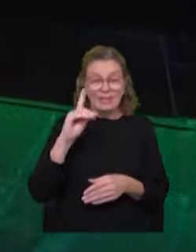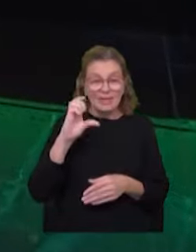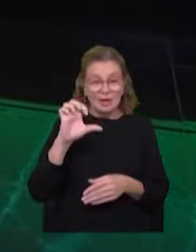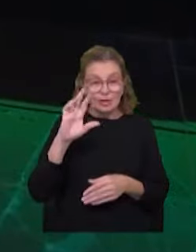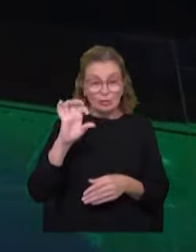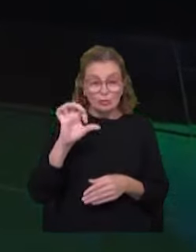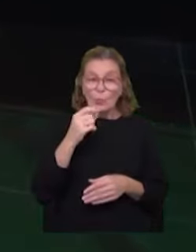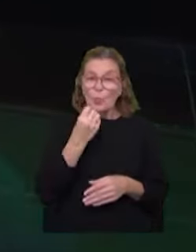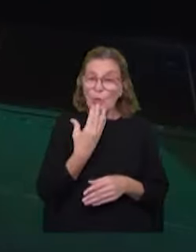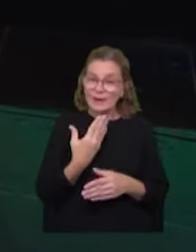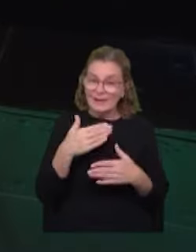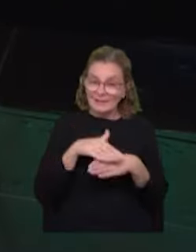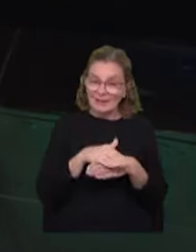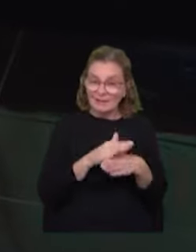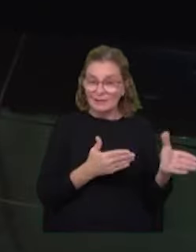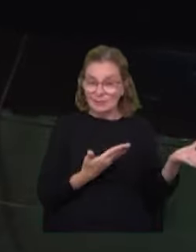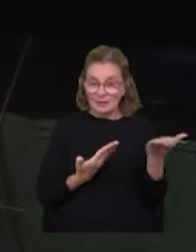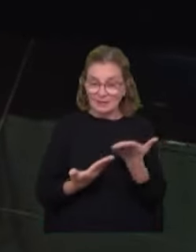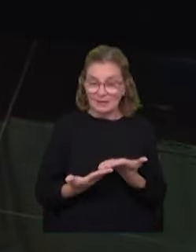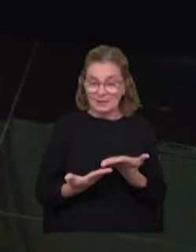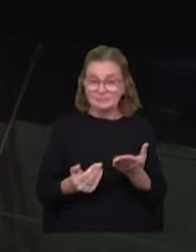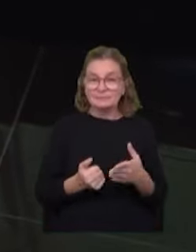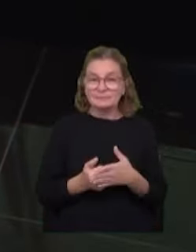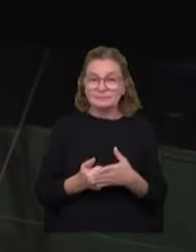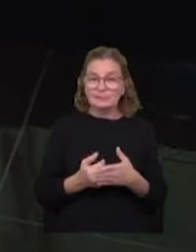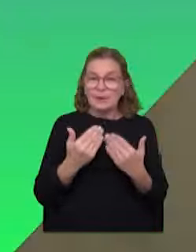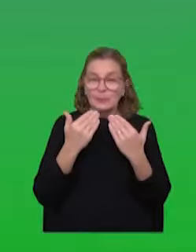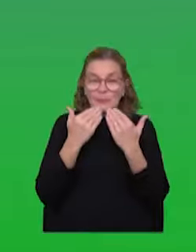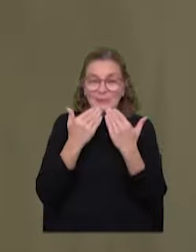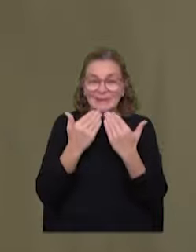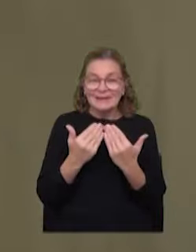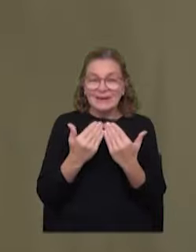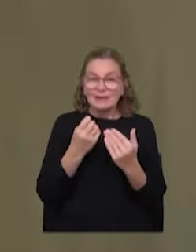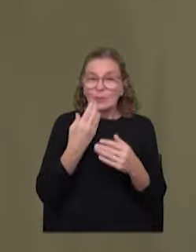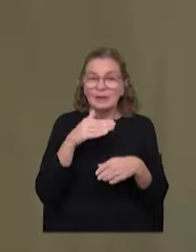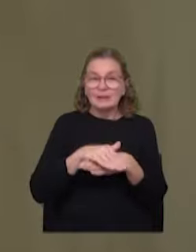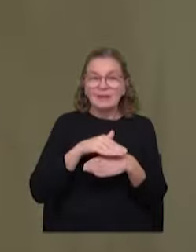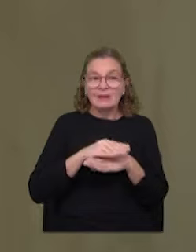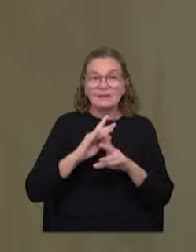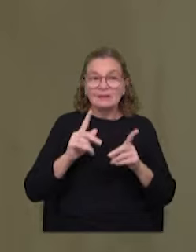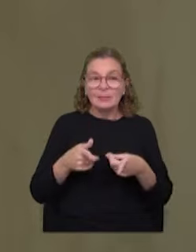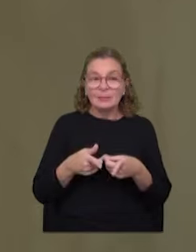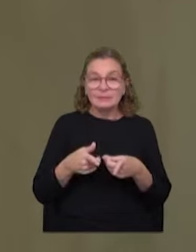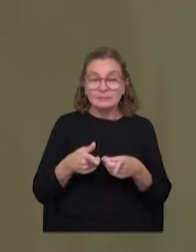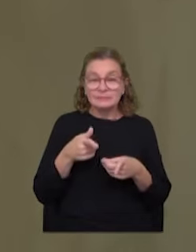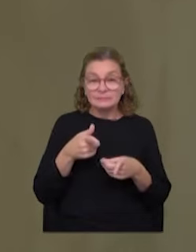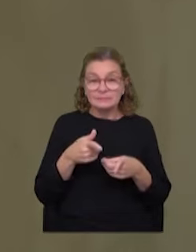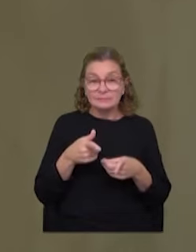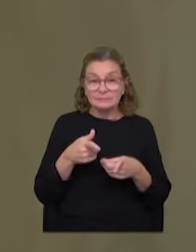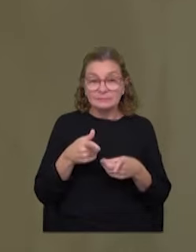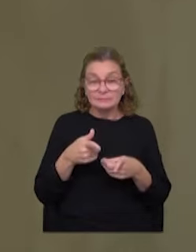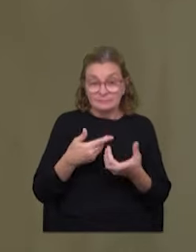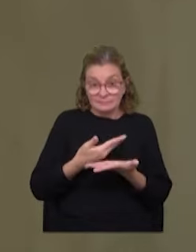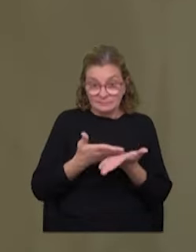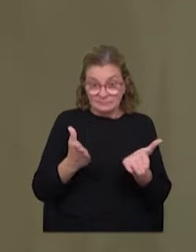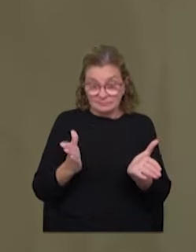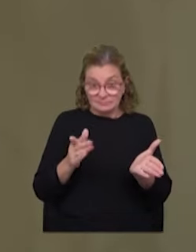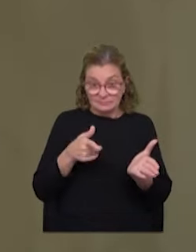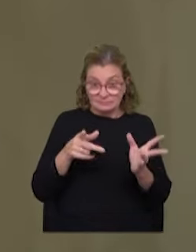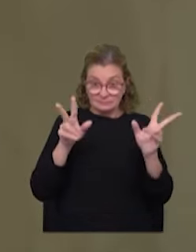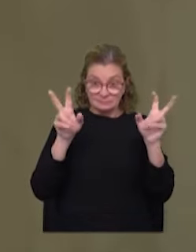tardes bienvenida muchas gracias josema buenas tardes para ti también así es bueno para ampliar un poco